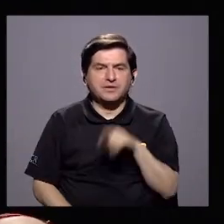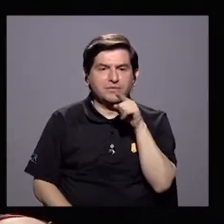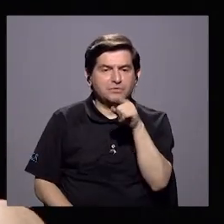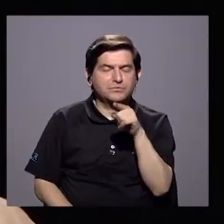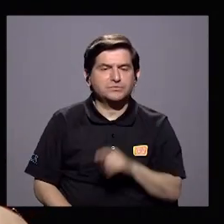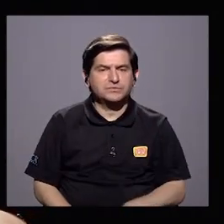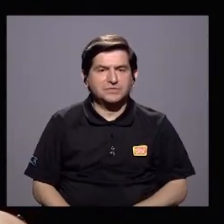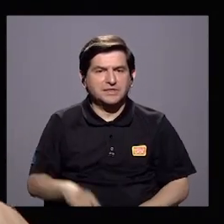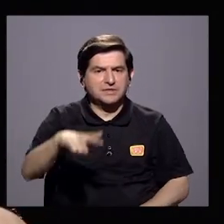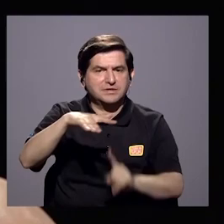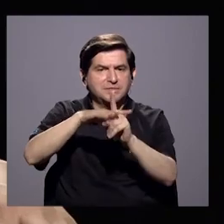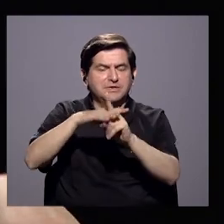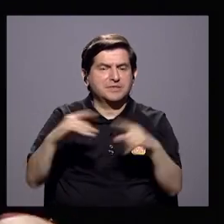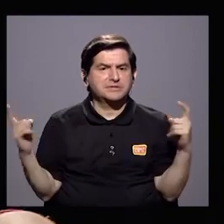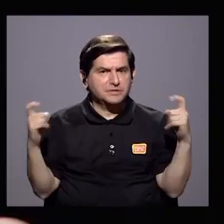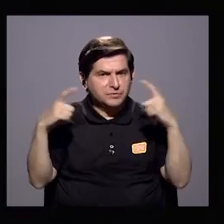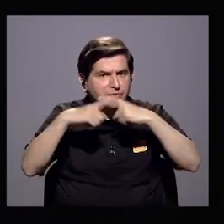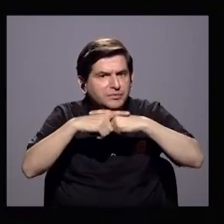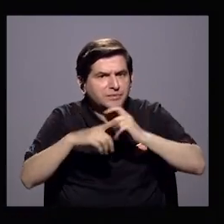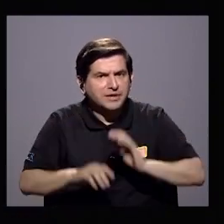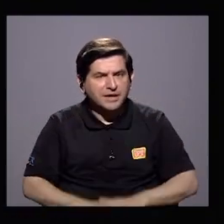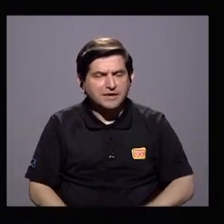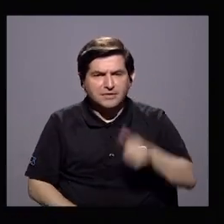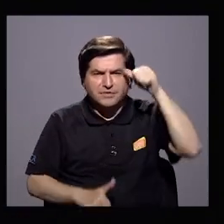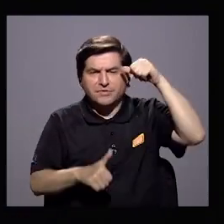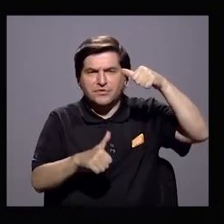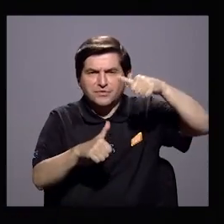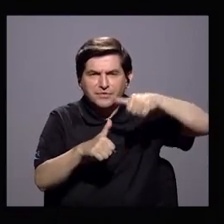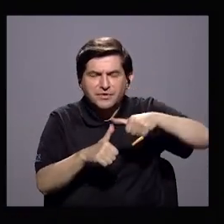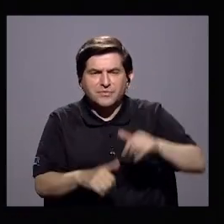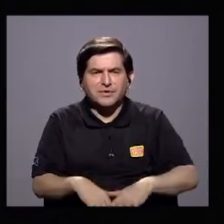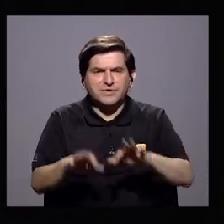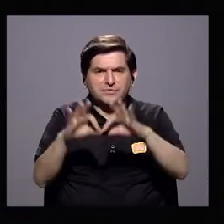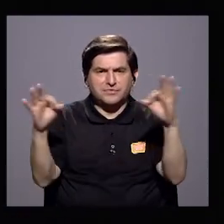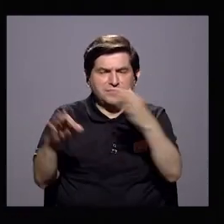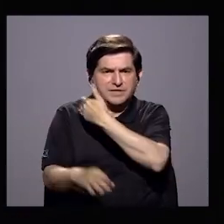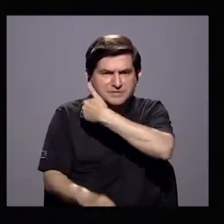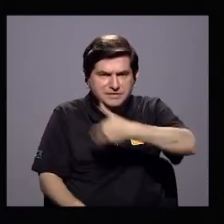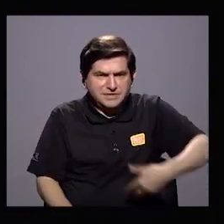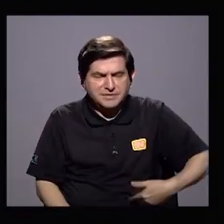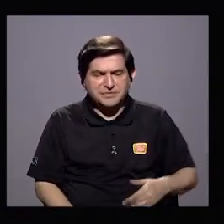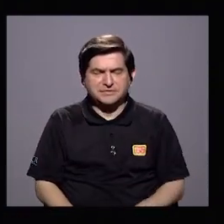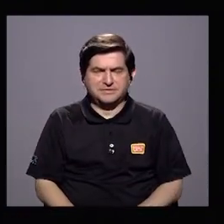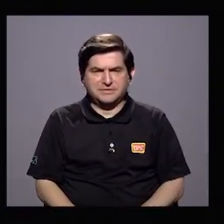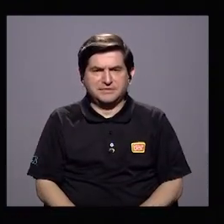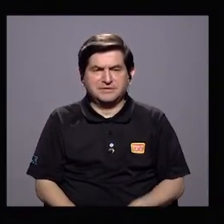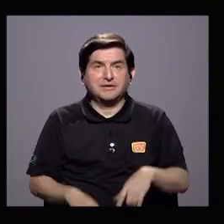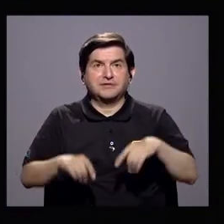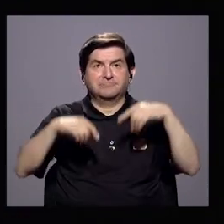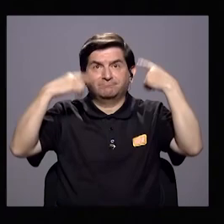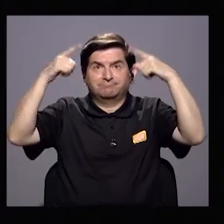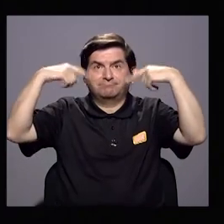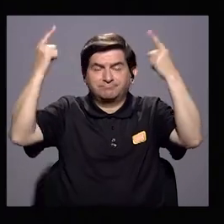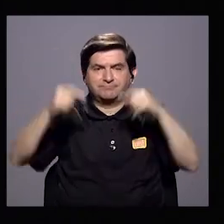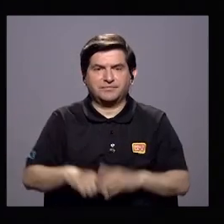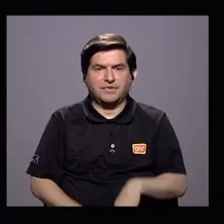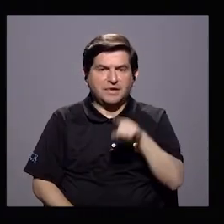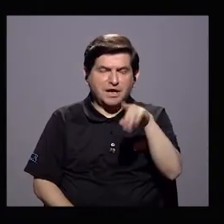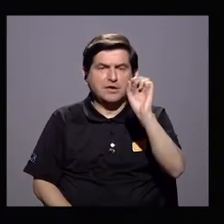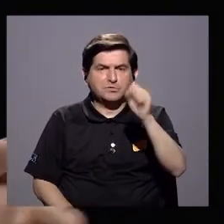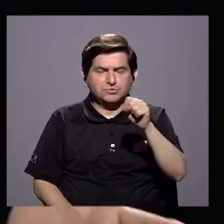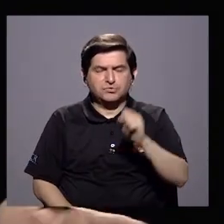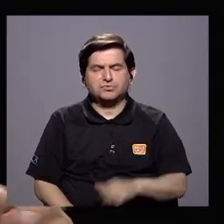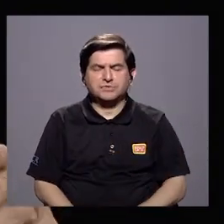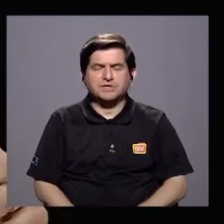tuvo que haber sido hiper compleja, porque recuerdo perfectamente una frase del presidente que se convirtió muy famosa, que era de que a usted sí le podían